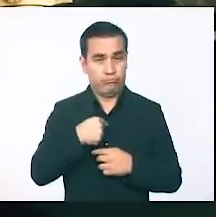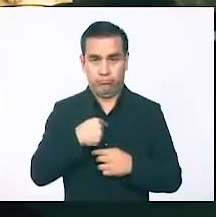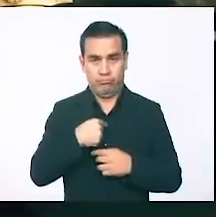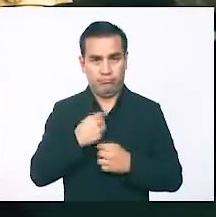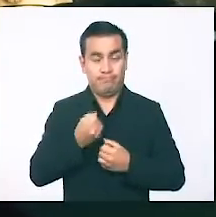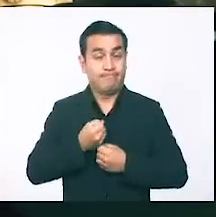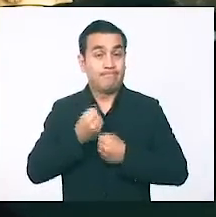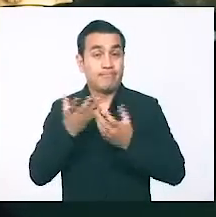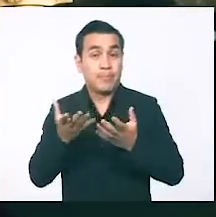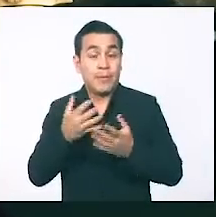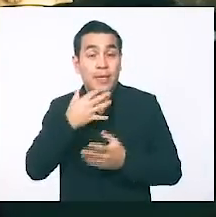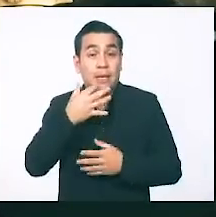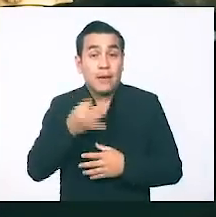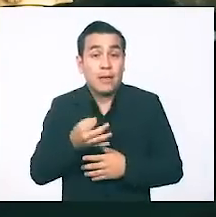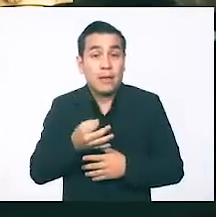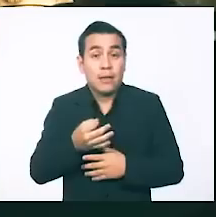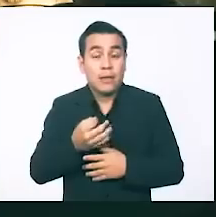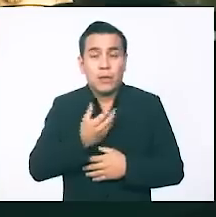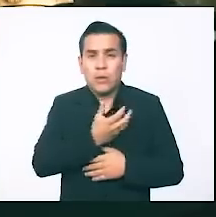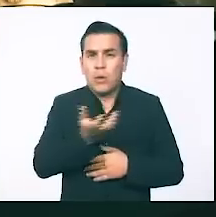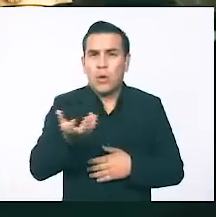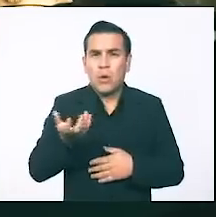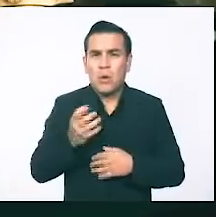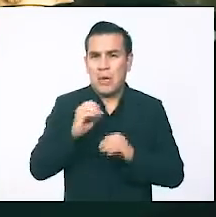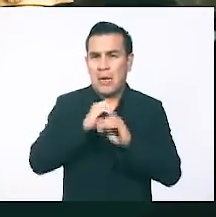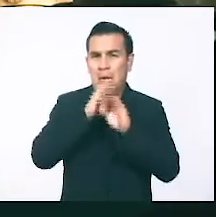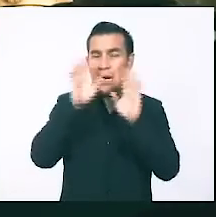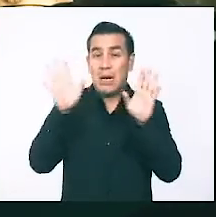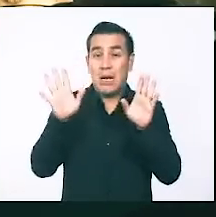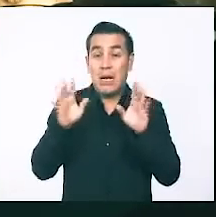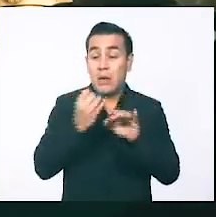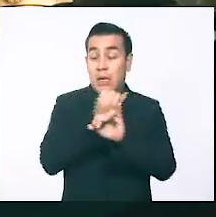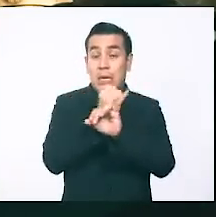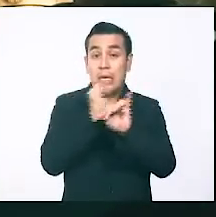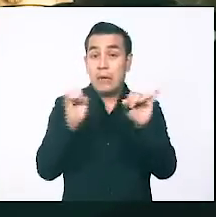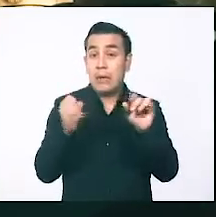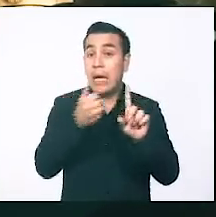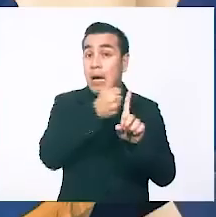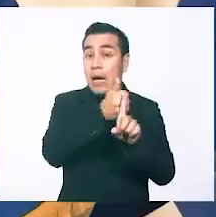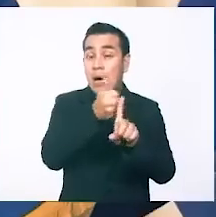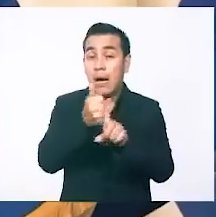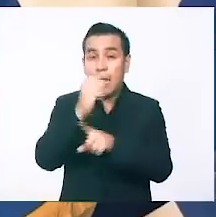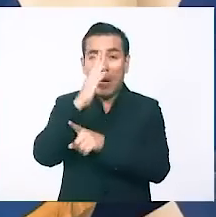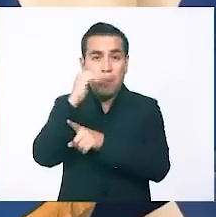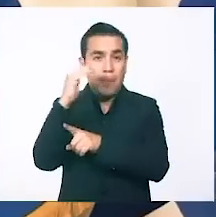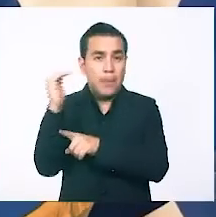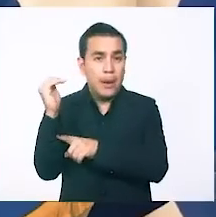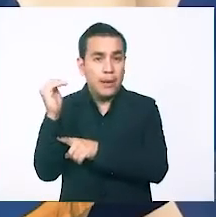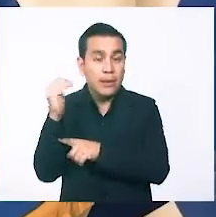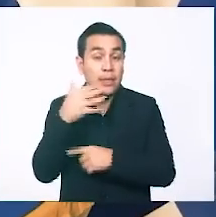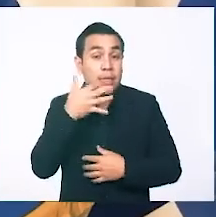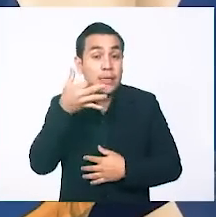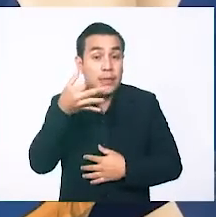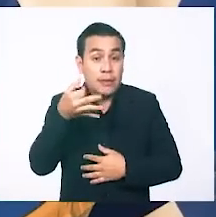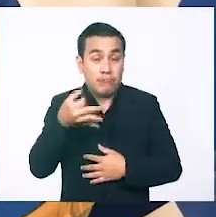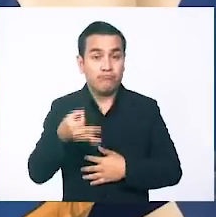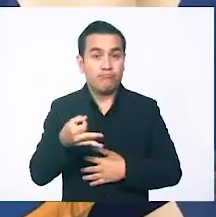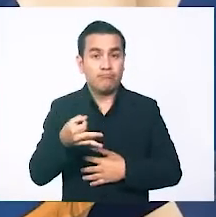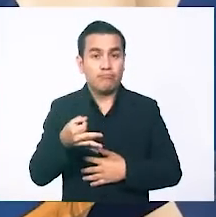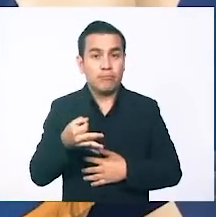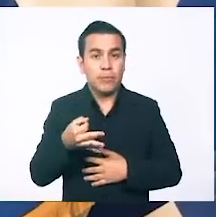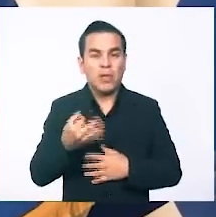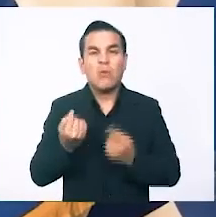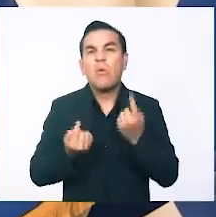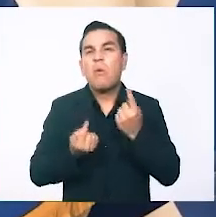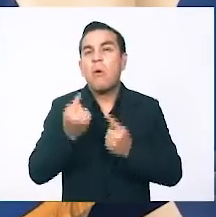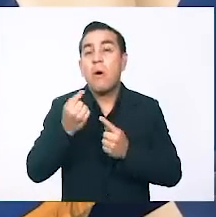por el argumento obvio de la autodeterminación de los pueblos o de la soberanía de los países o del hecho de que o el principio básico